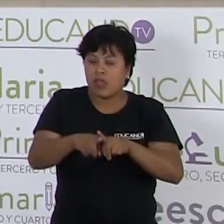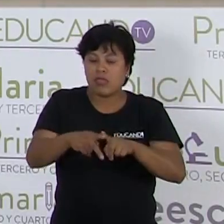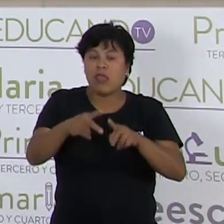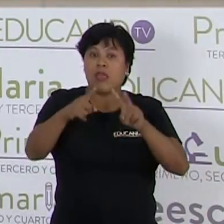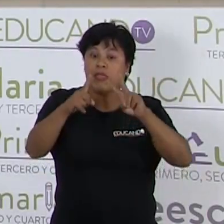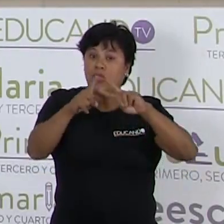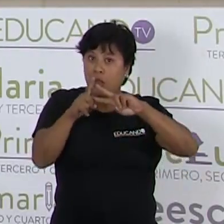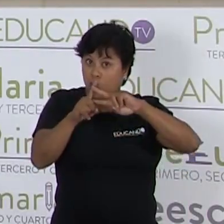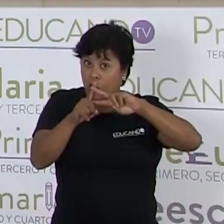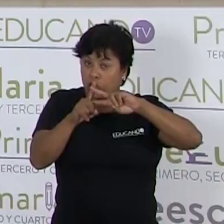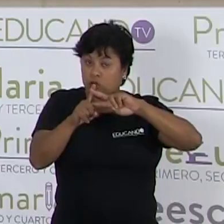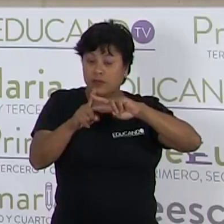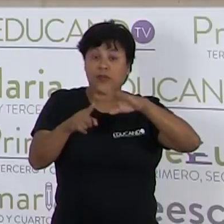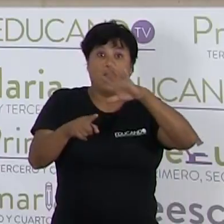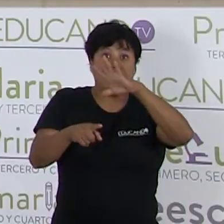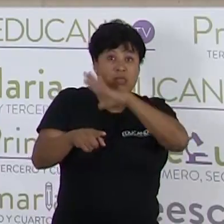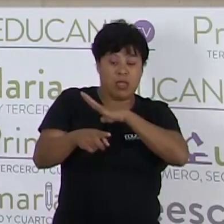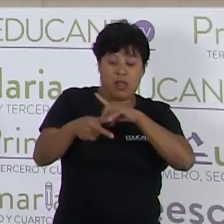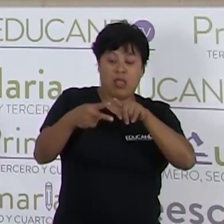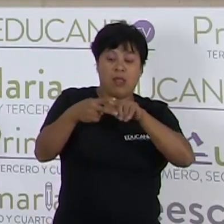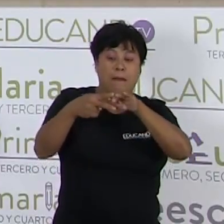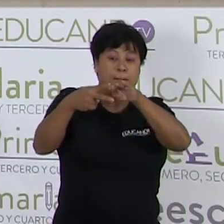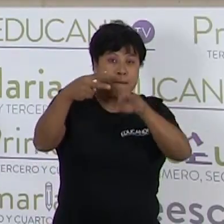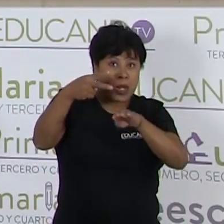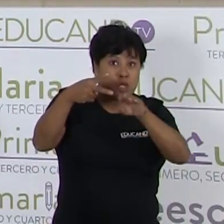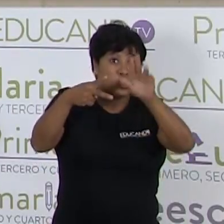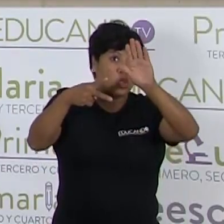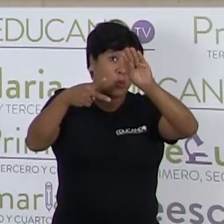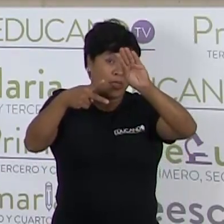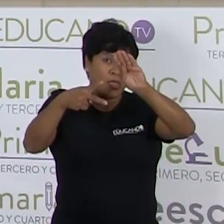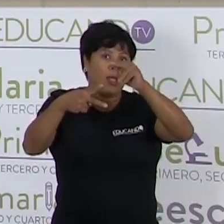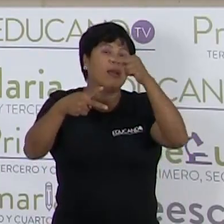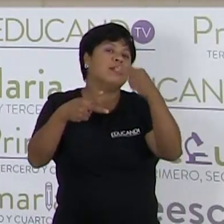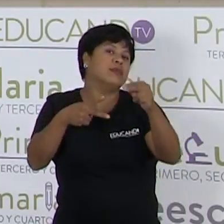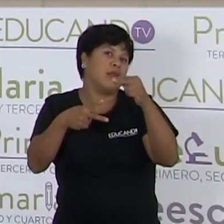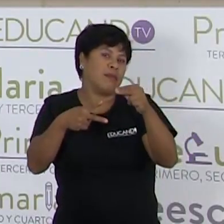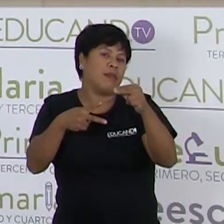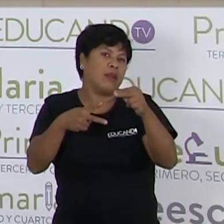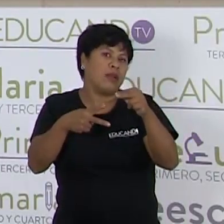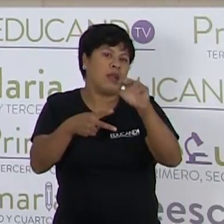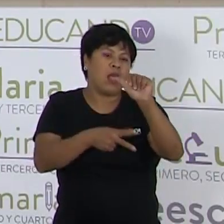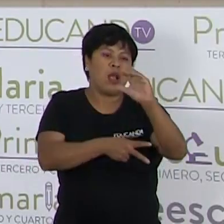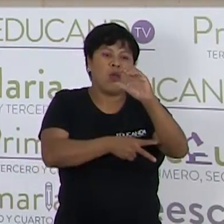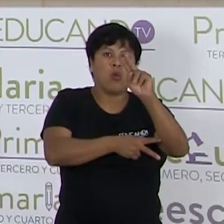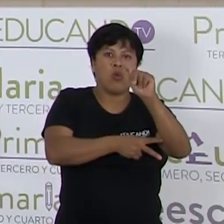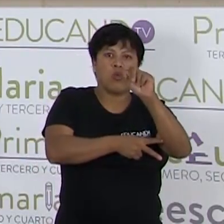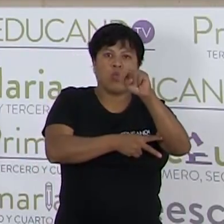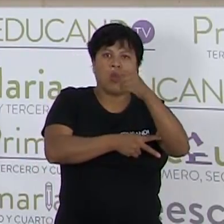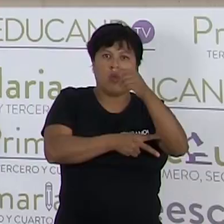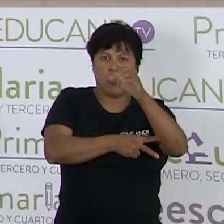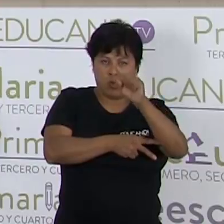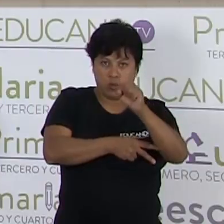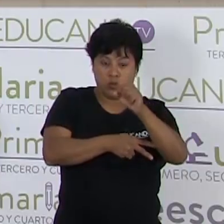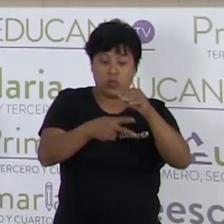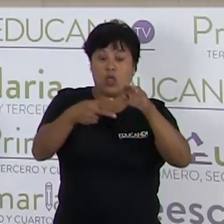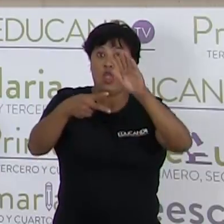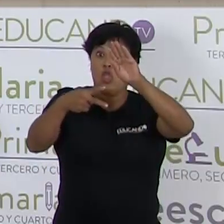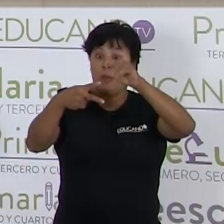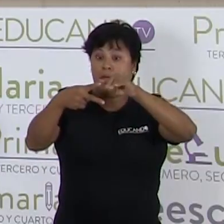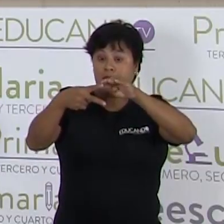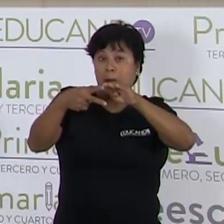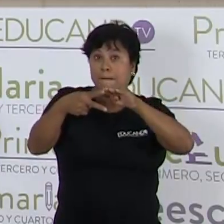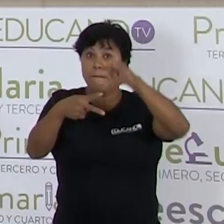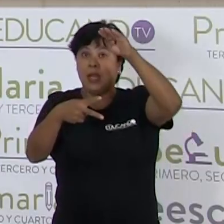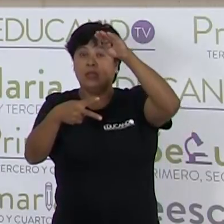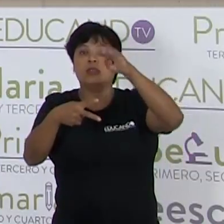triángulos? A los que tienen menos de 90 grados les llamamos acutángulos. A los que tienen más de 90